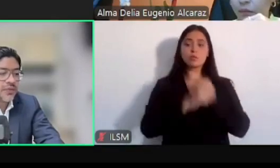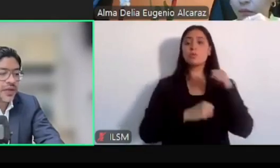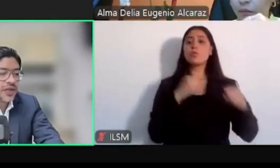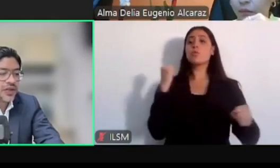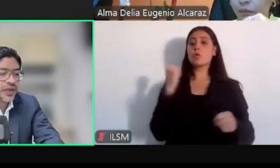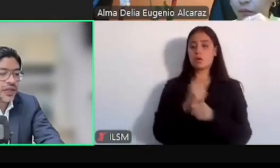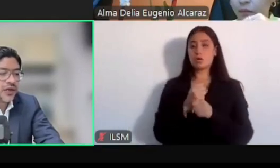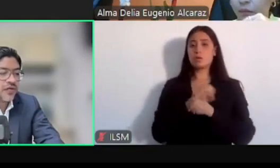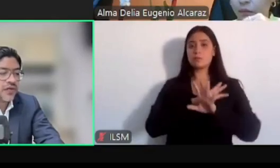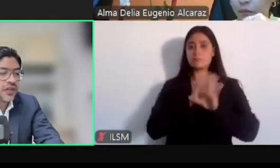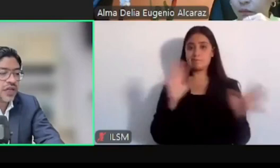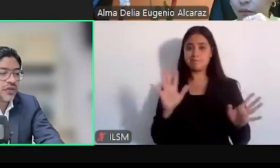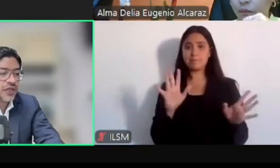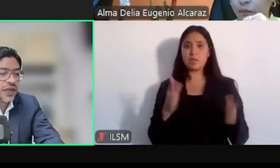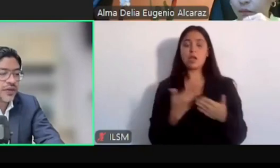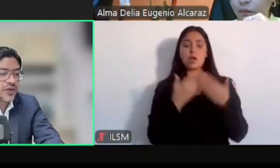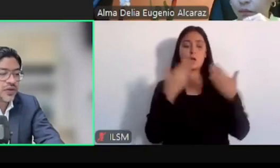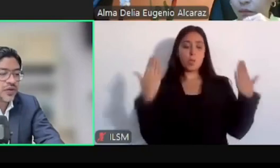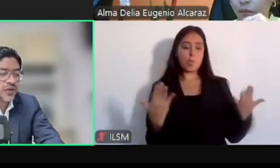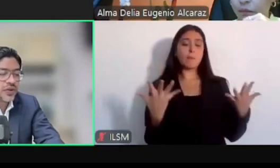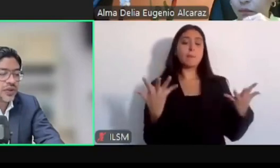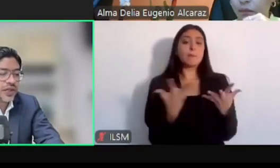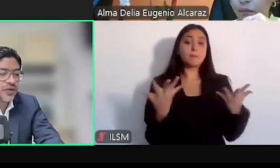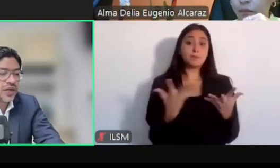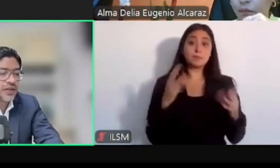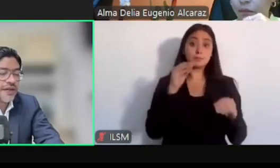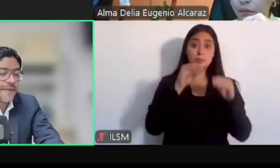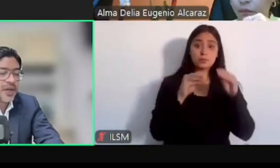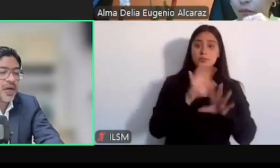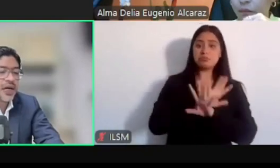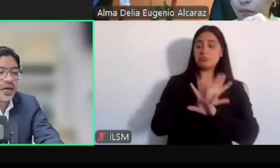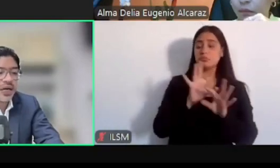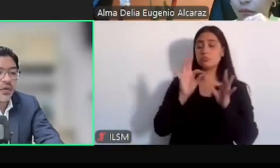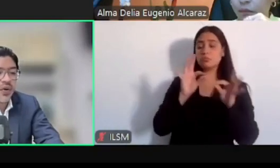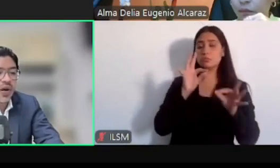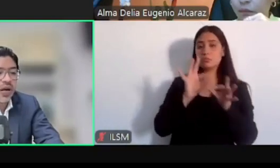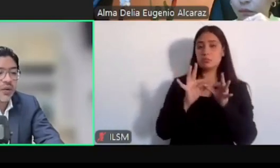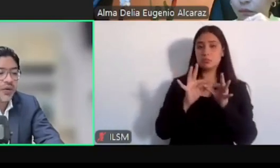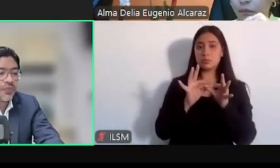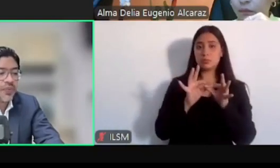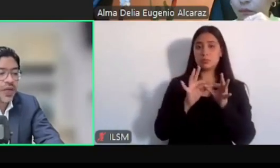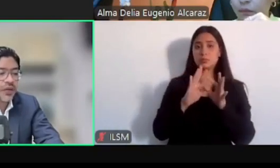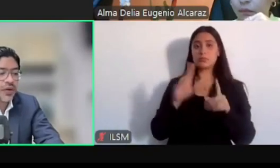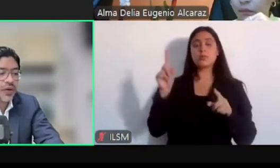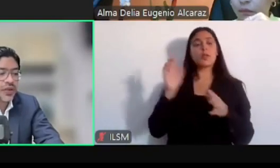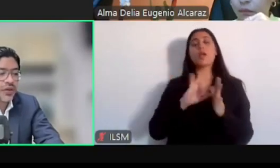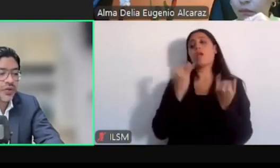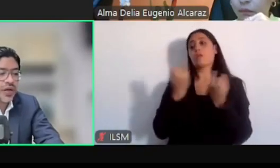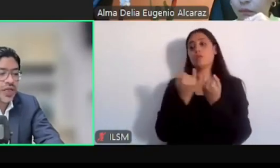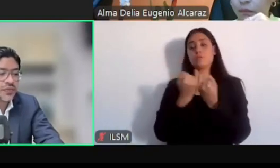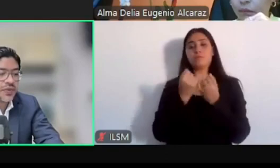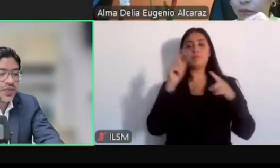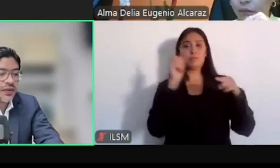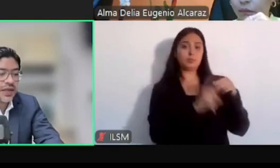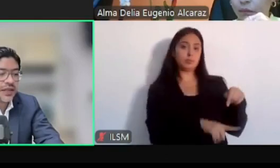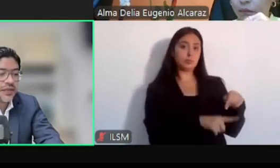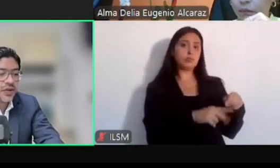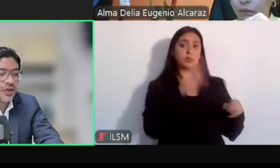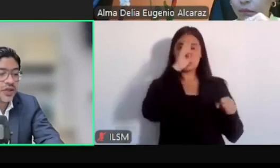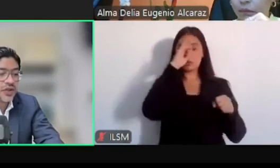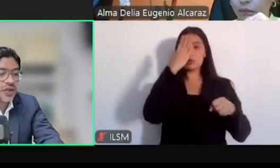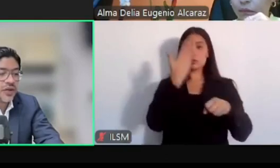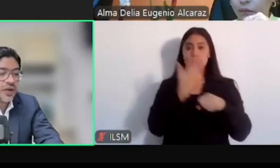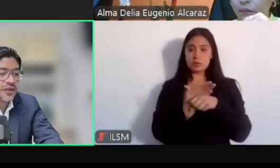el recurso de apelación y declaró fundados los agravios de los juicios electorales revocó el acuerdo impugnado y consideró la autoridad responsable el